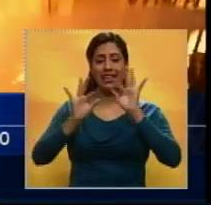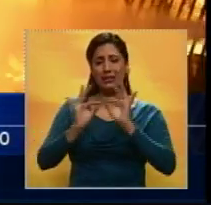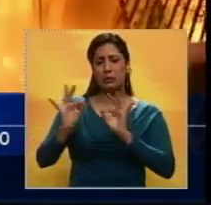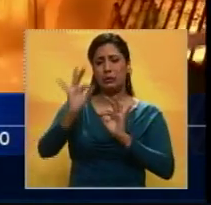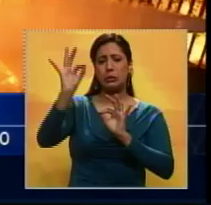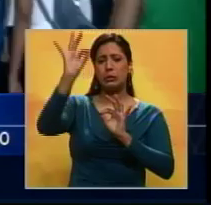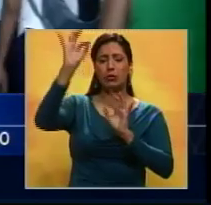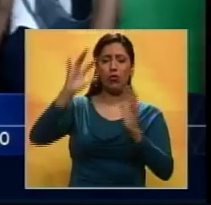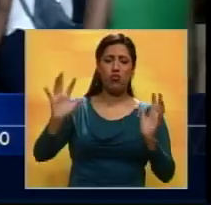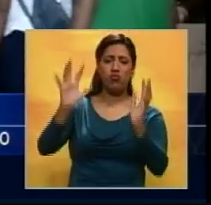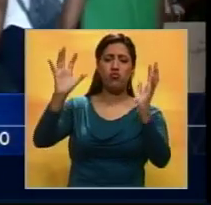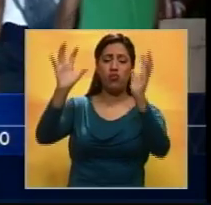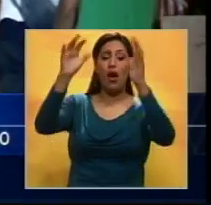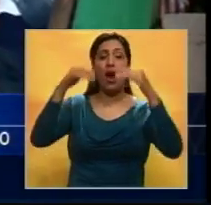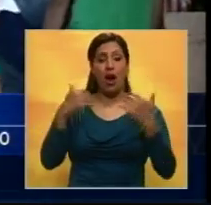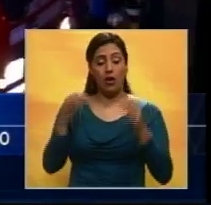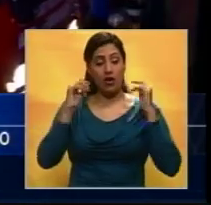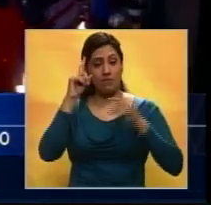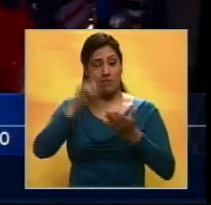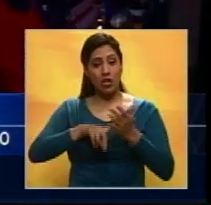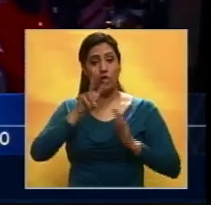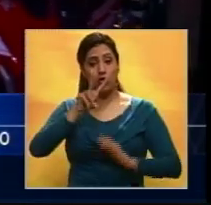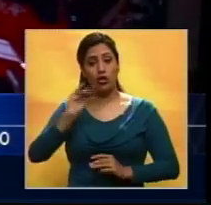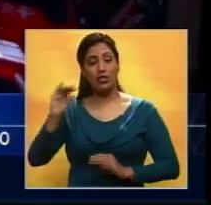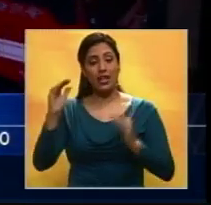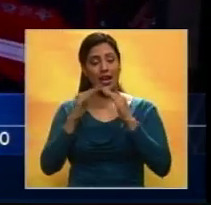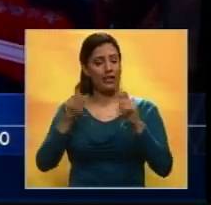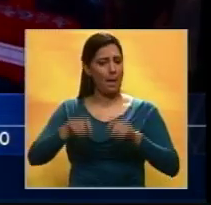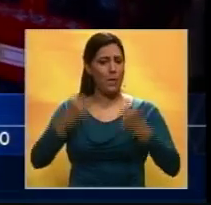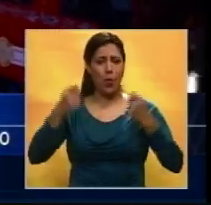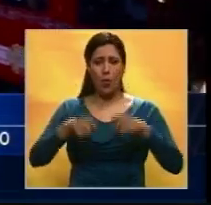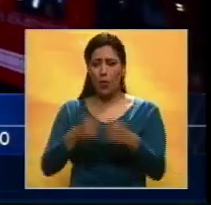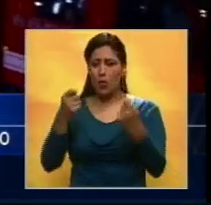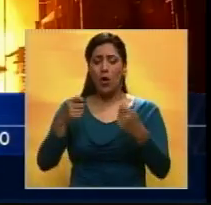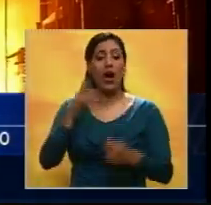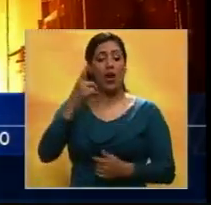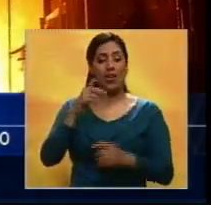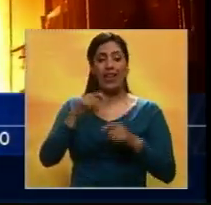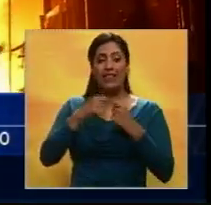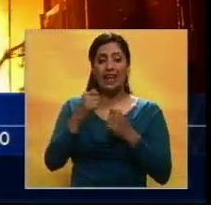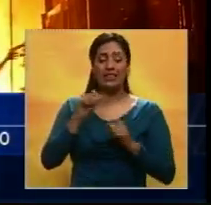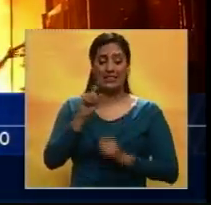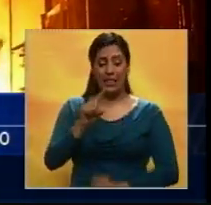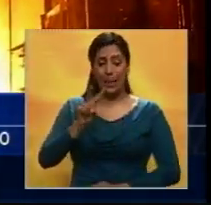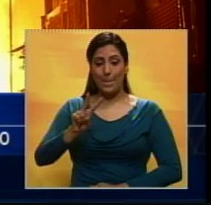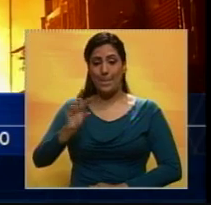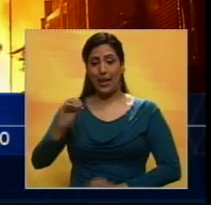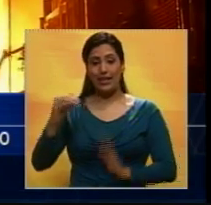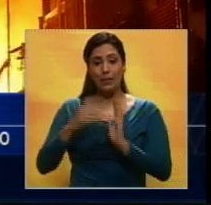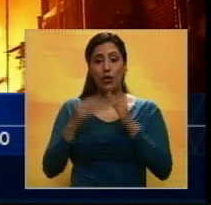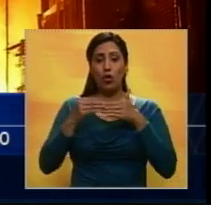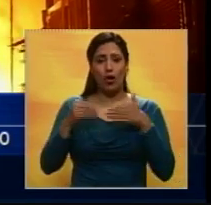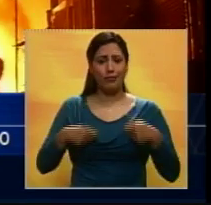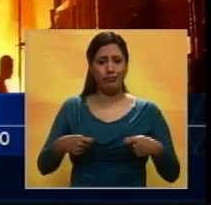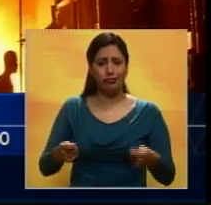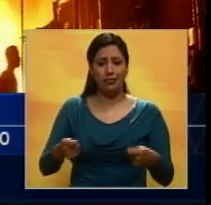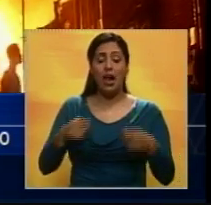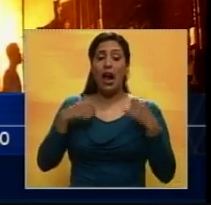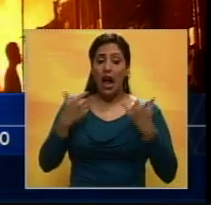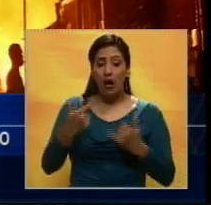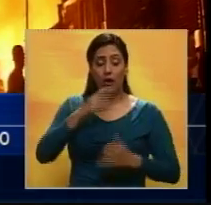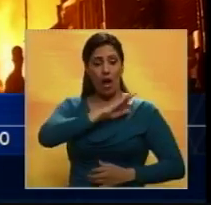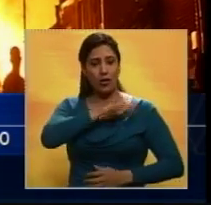metros de altura. 1.200 viviendas quedaron destruidas y los daños se calcularon en $120.000.